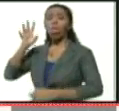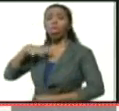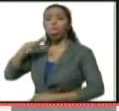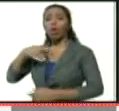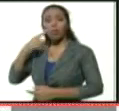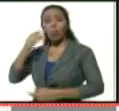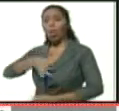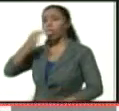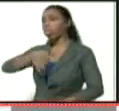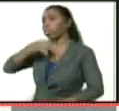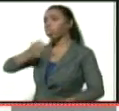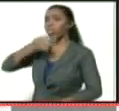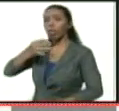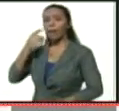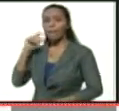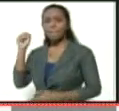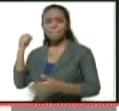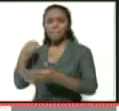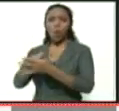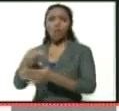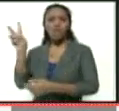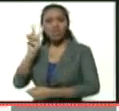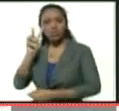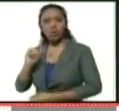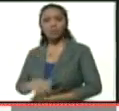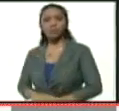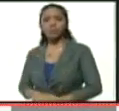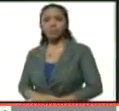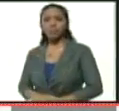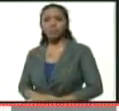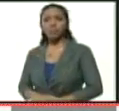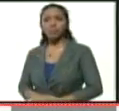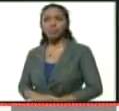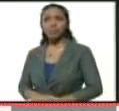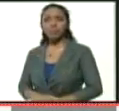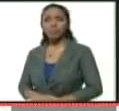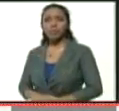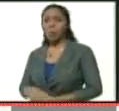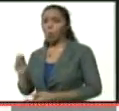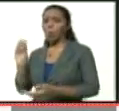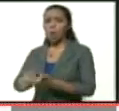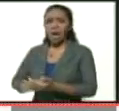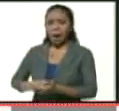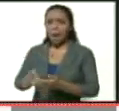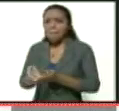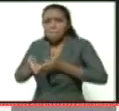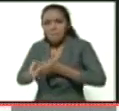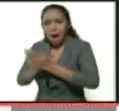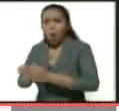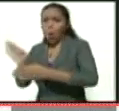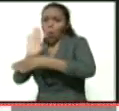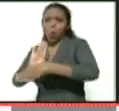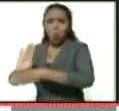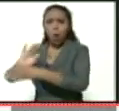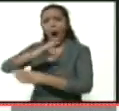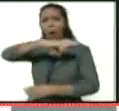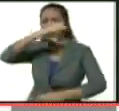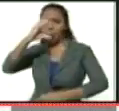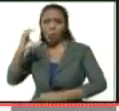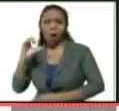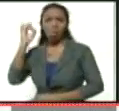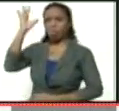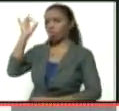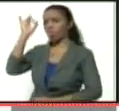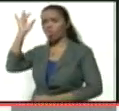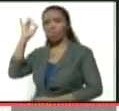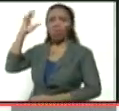a hablar, a hablar, a hablar, y ¡pum! Venezuela, que van a mover unos barcos para proteger el Caribe,